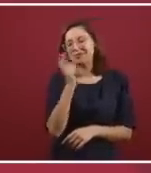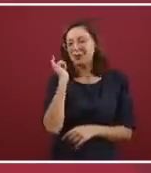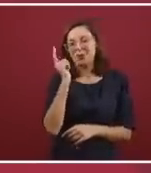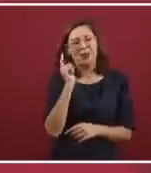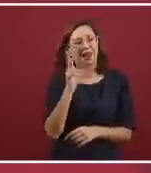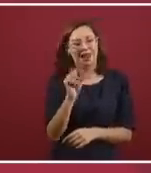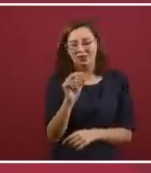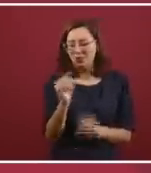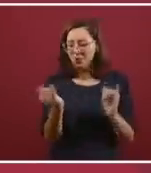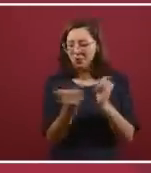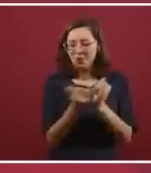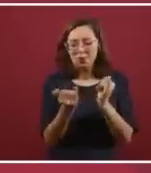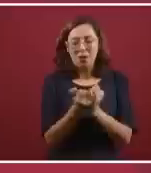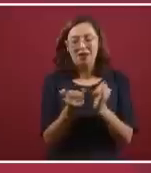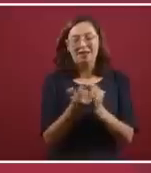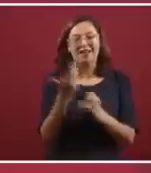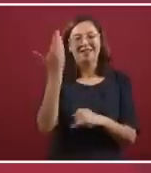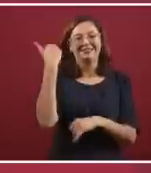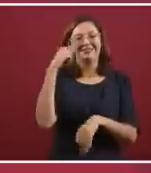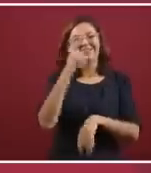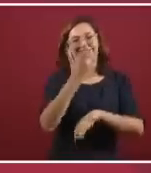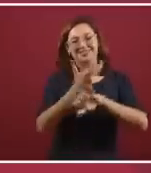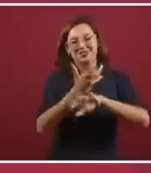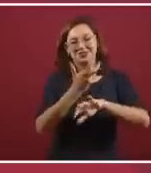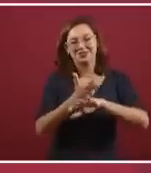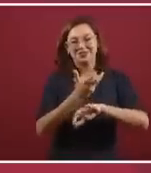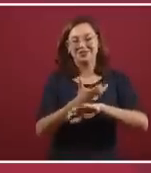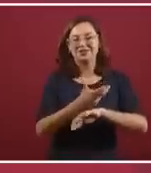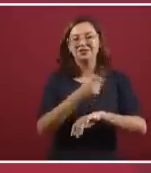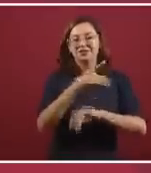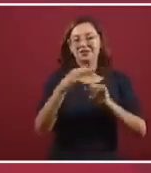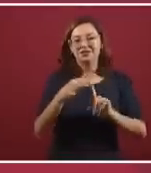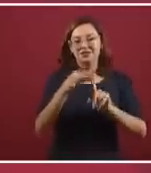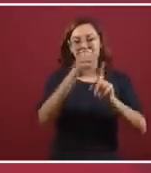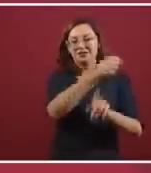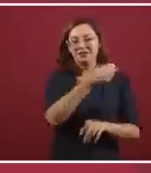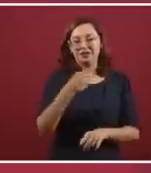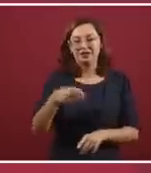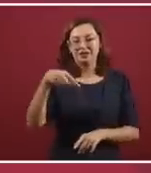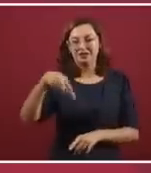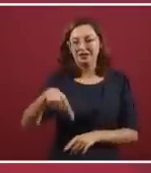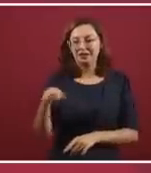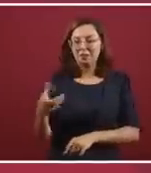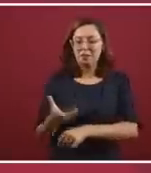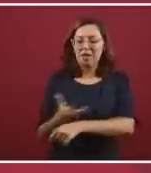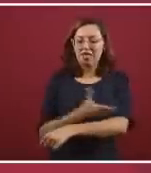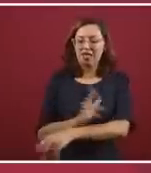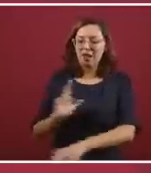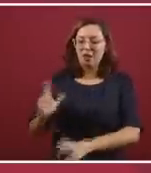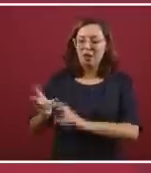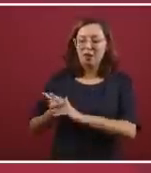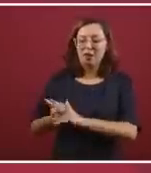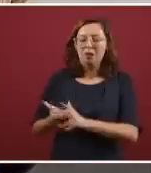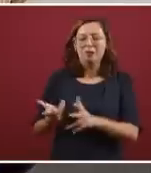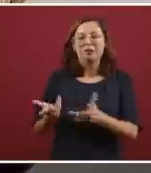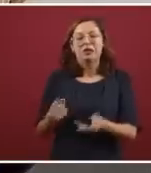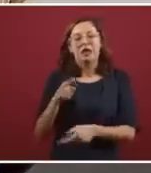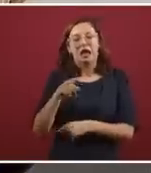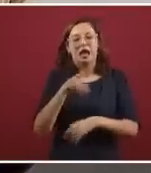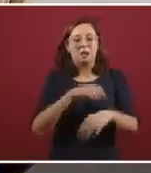que tenía eeuu cuando el asesinato del madero que es embajador